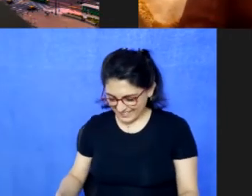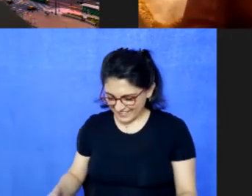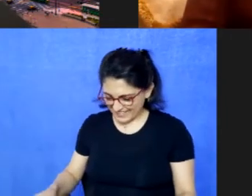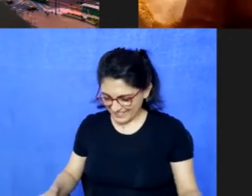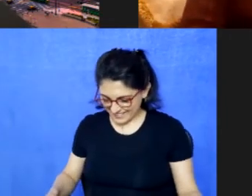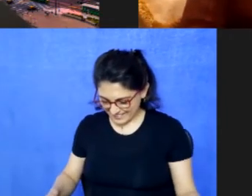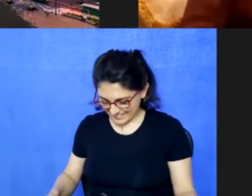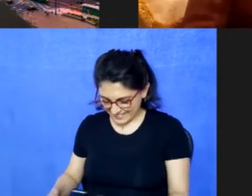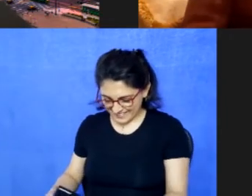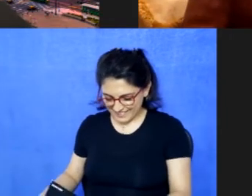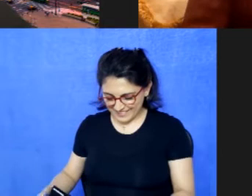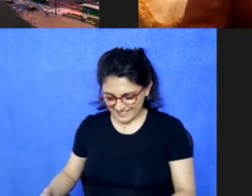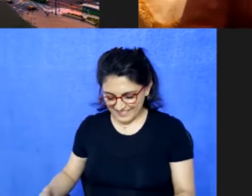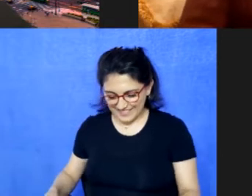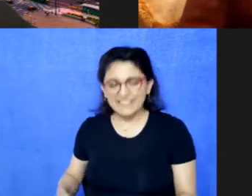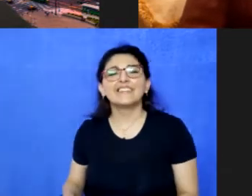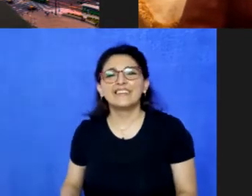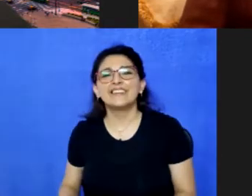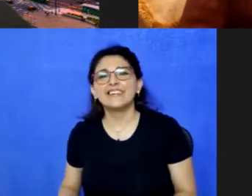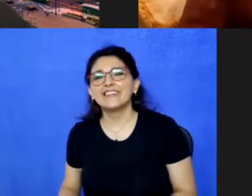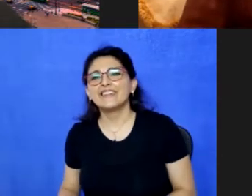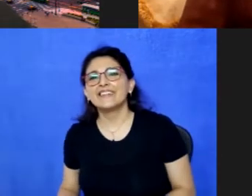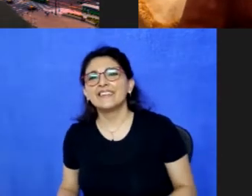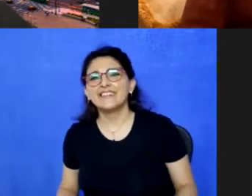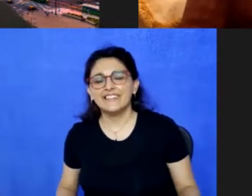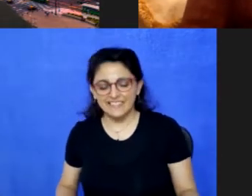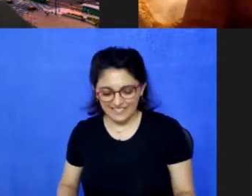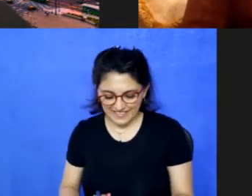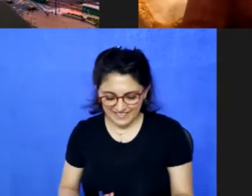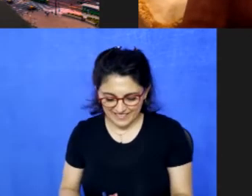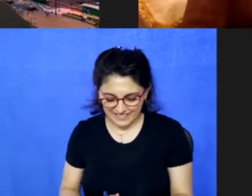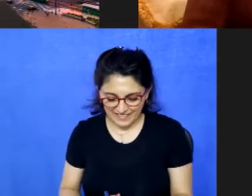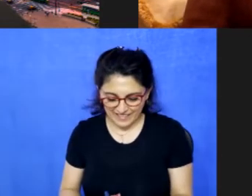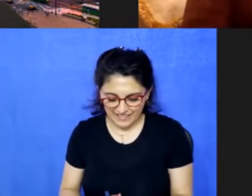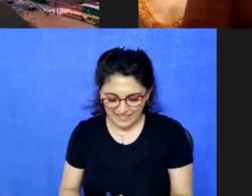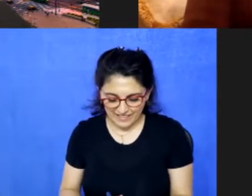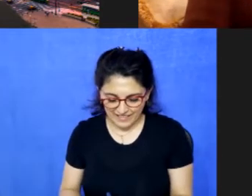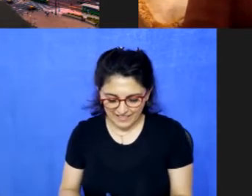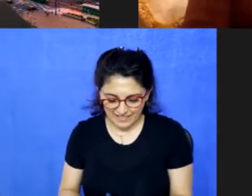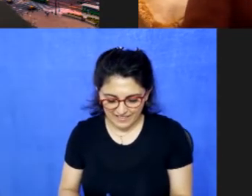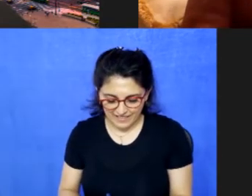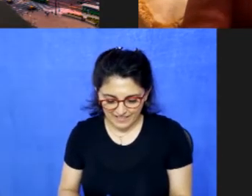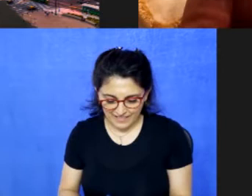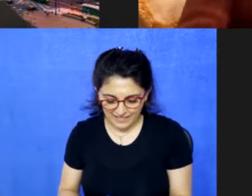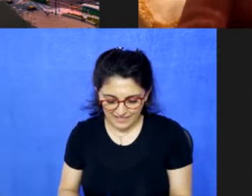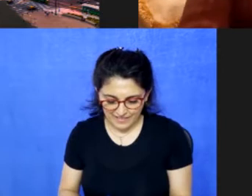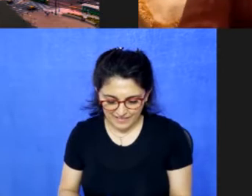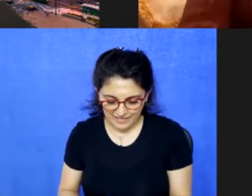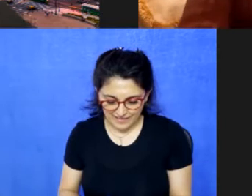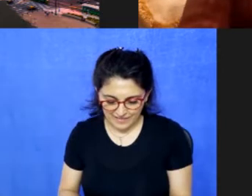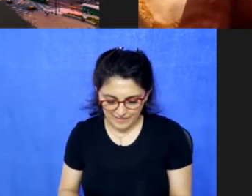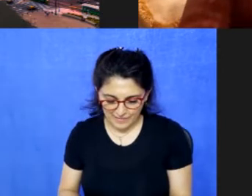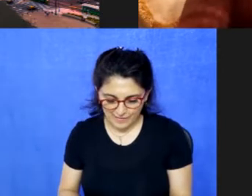mucha gente, esta textura puede aparecerte como un defecto, ¿entendés? Porque es incomible, da tanto y